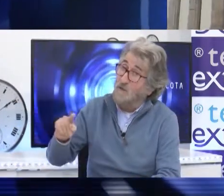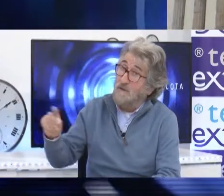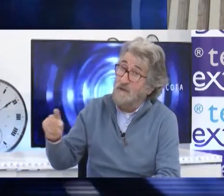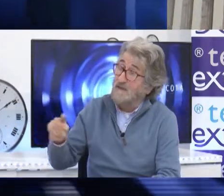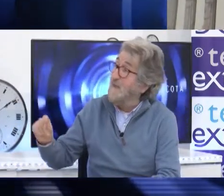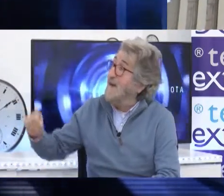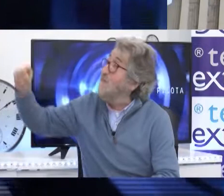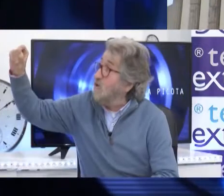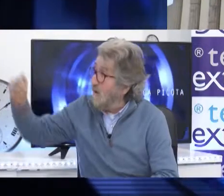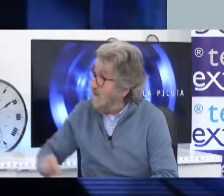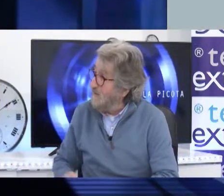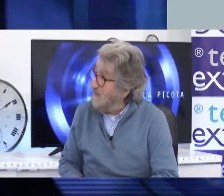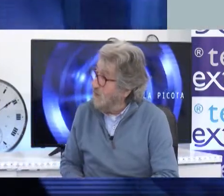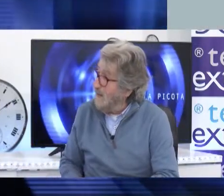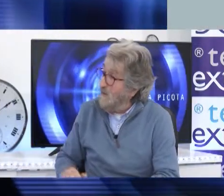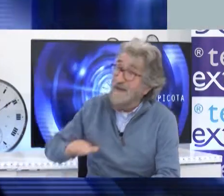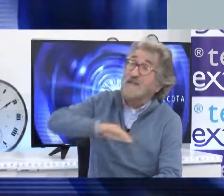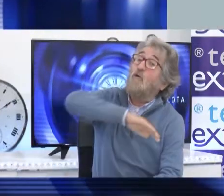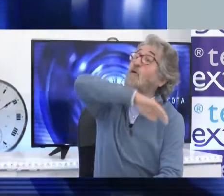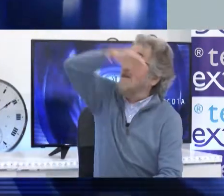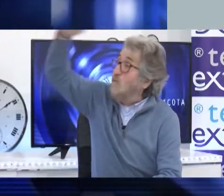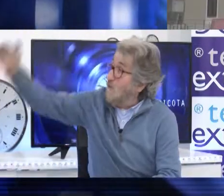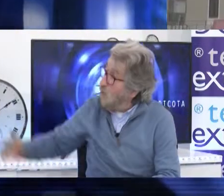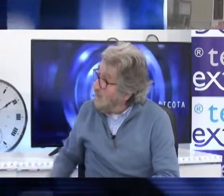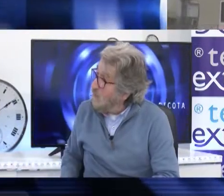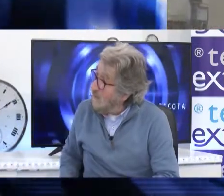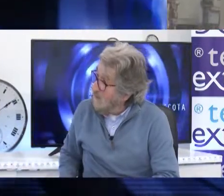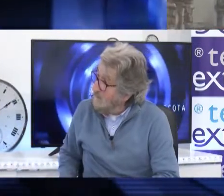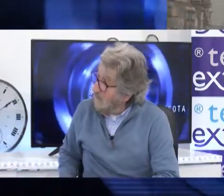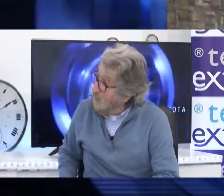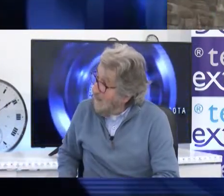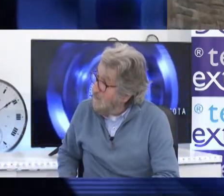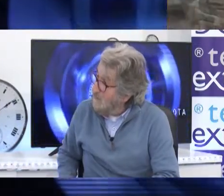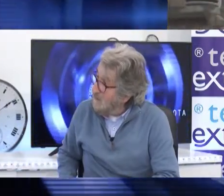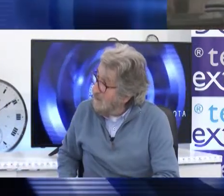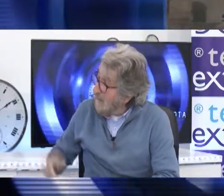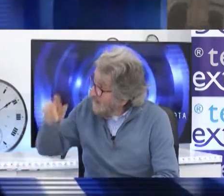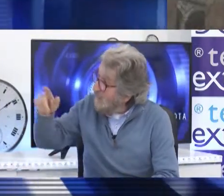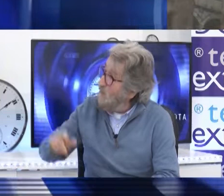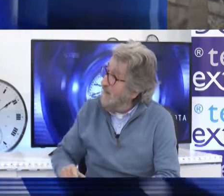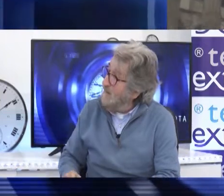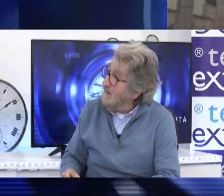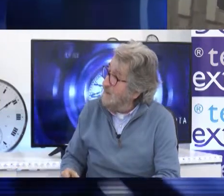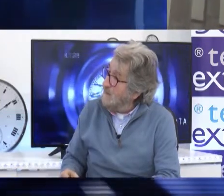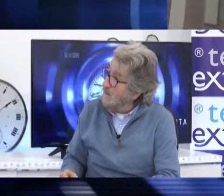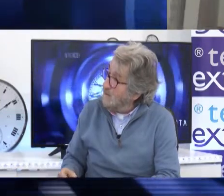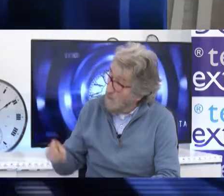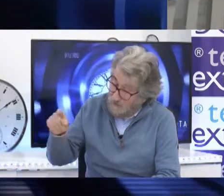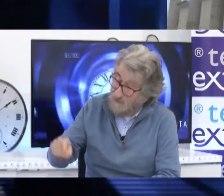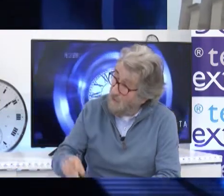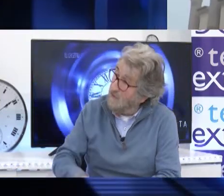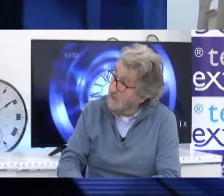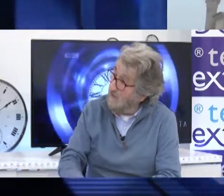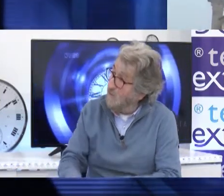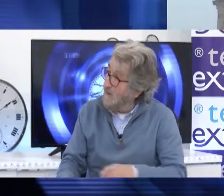un proyecto que se llamara Museo Nacional de Arte Romano, sino cobertura de unos restos romanos en la calle Ramón Mérida, con